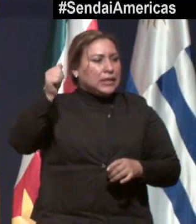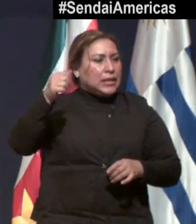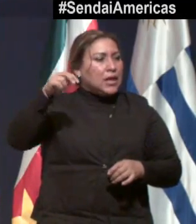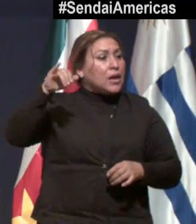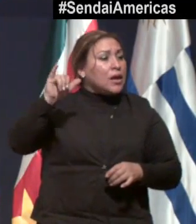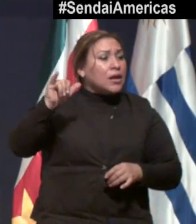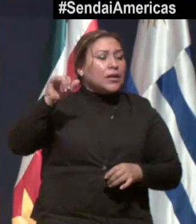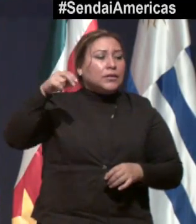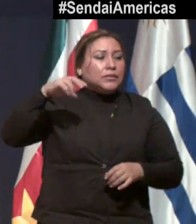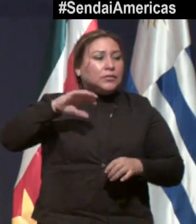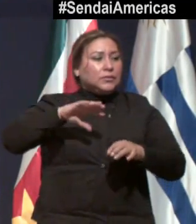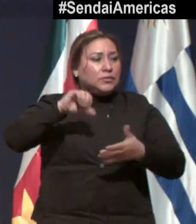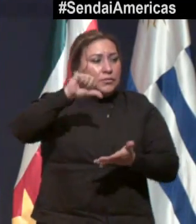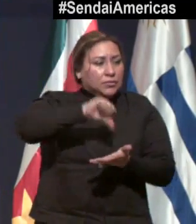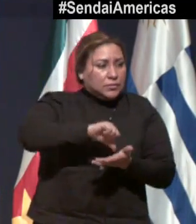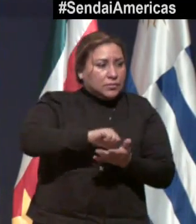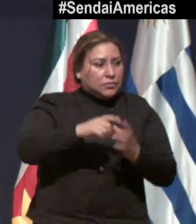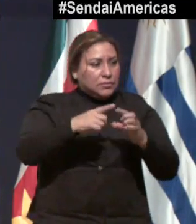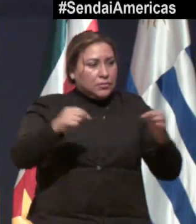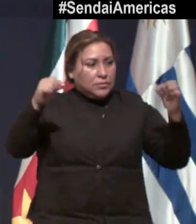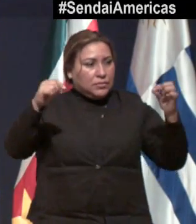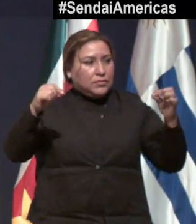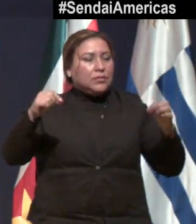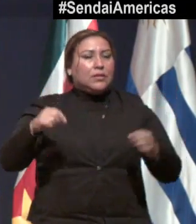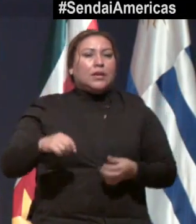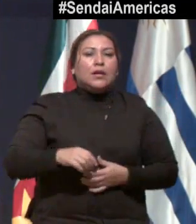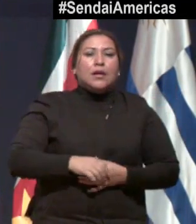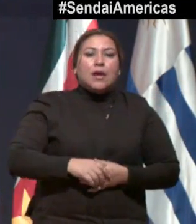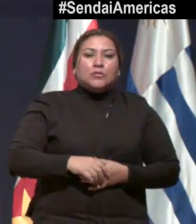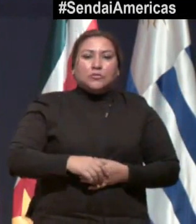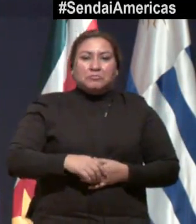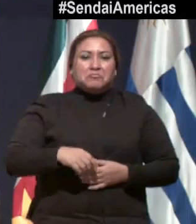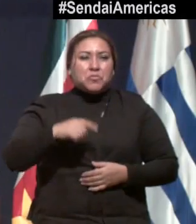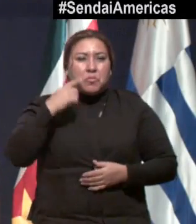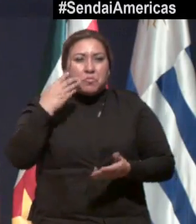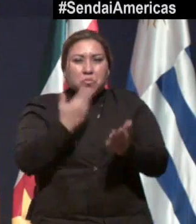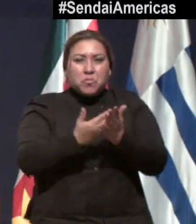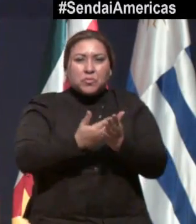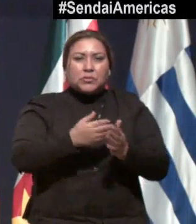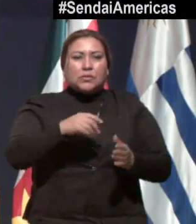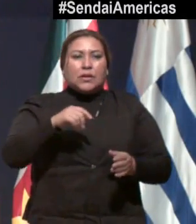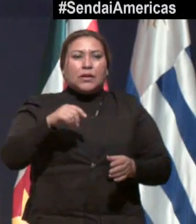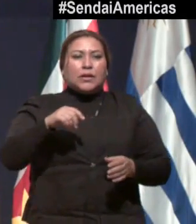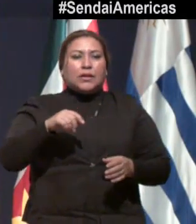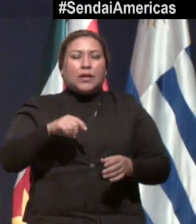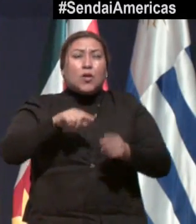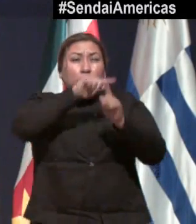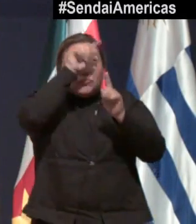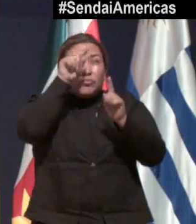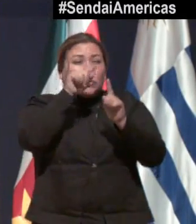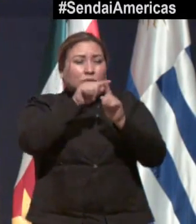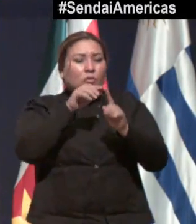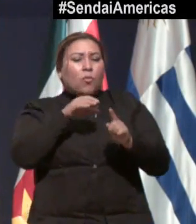transversal. De eso se trata el panel número 1. Los objetivos del mismo son determinar los